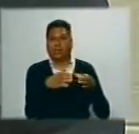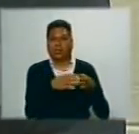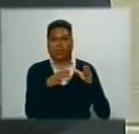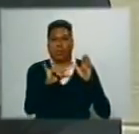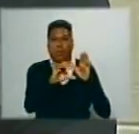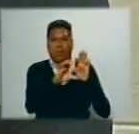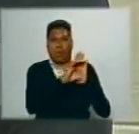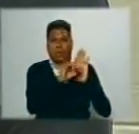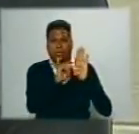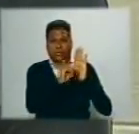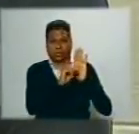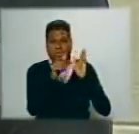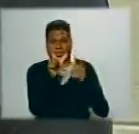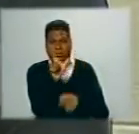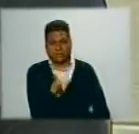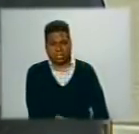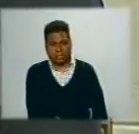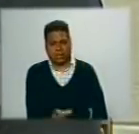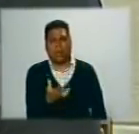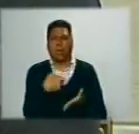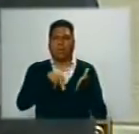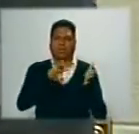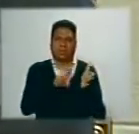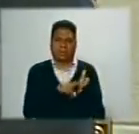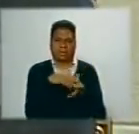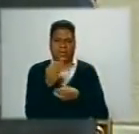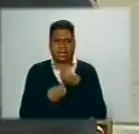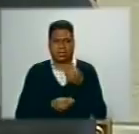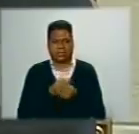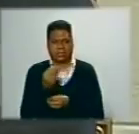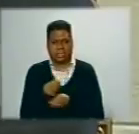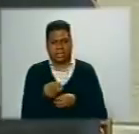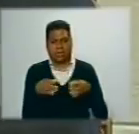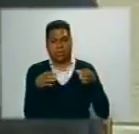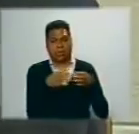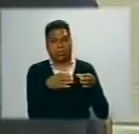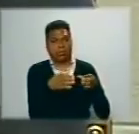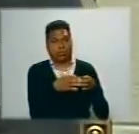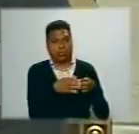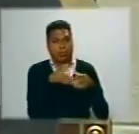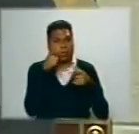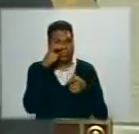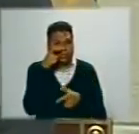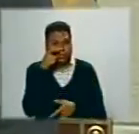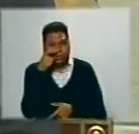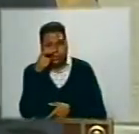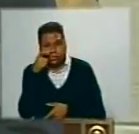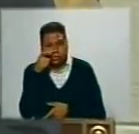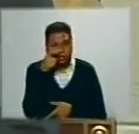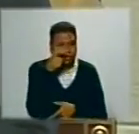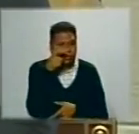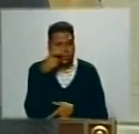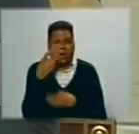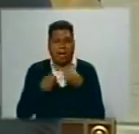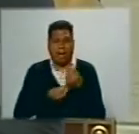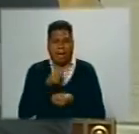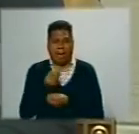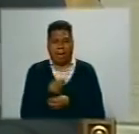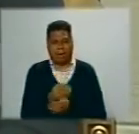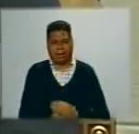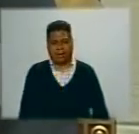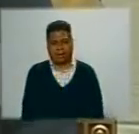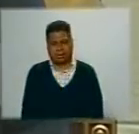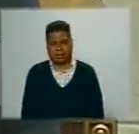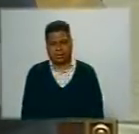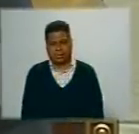Constituyente, vuelvan a considerar la creación de una instancia de seguimiento. Nosotros estamos aprobando estas leyes